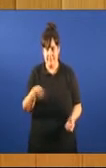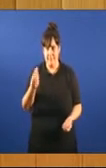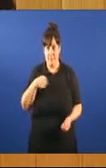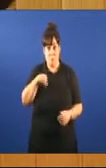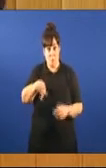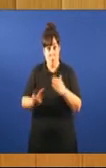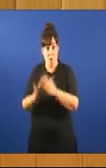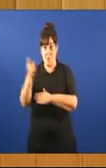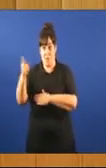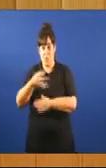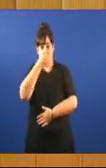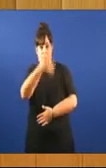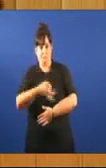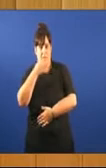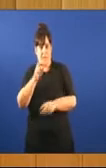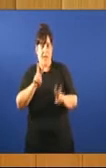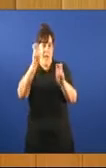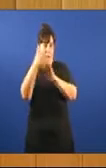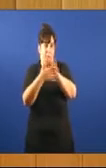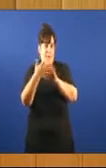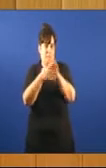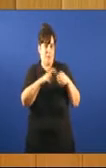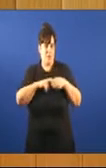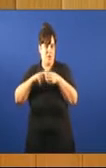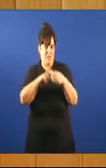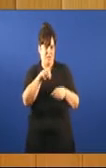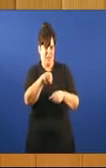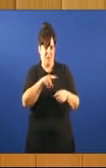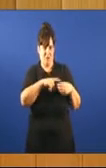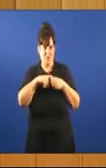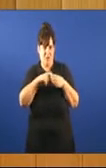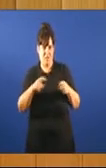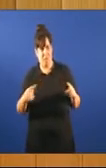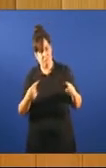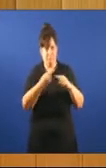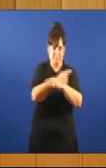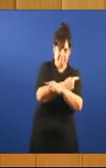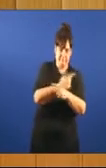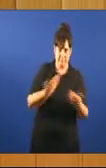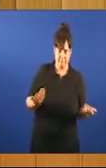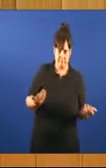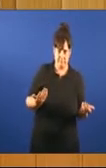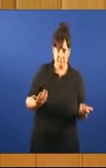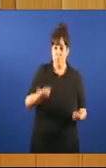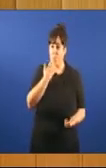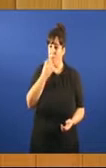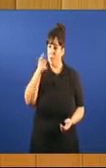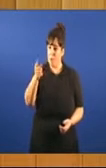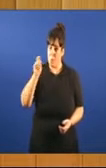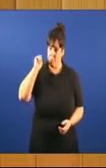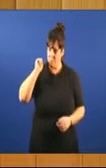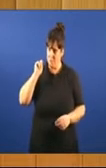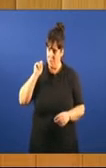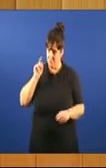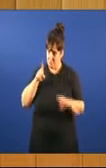pola mañá. Unha solidariedade ao revés. Está vostede de acordo en que se recorten as pensións? En